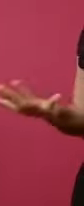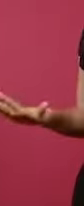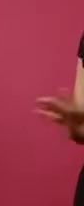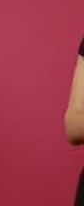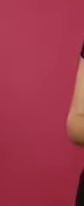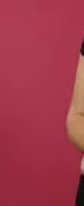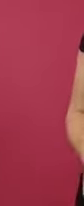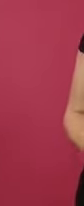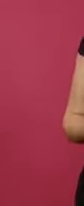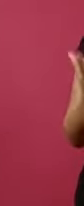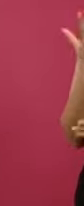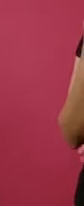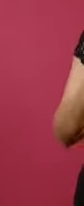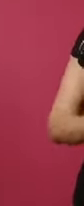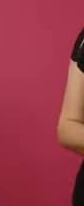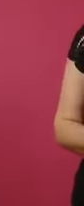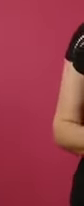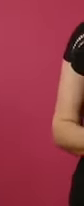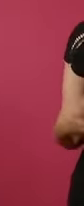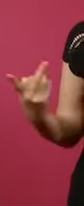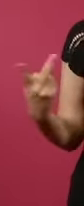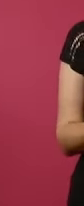para no equivocarnos